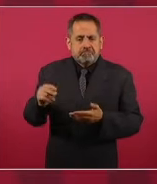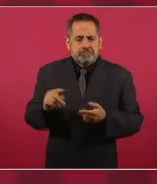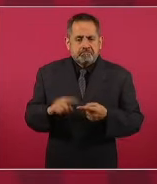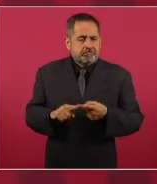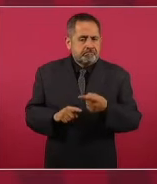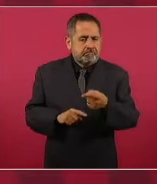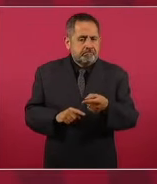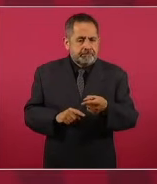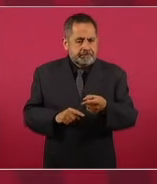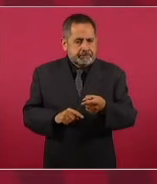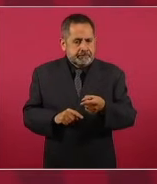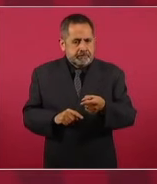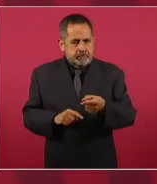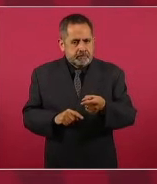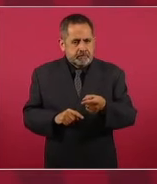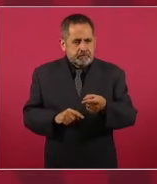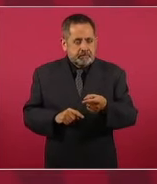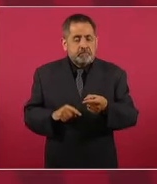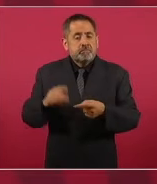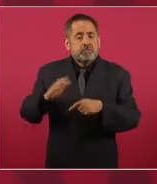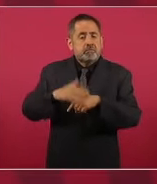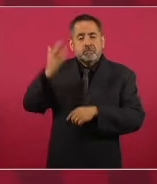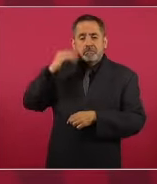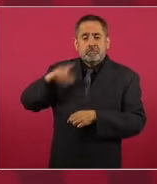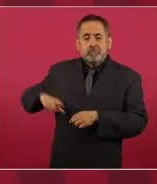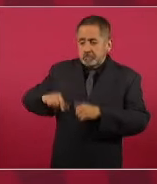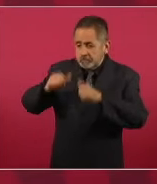hubo un abandono total